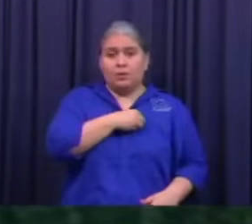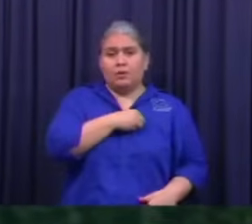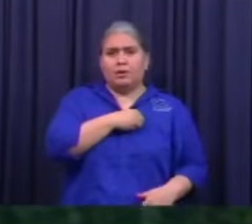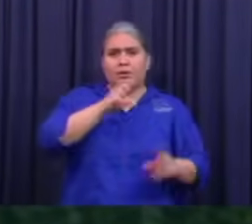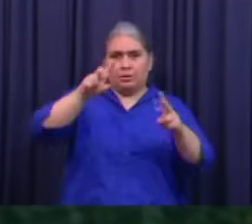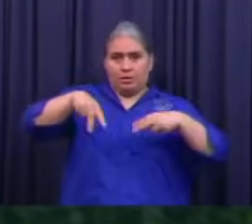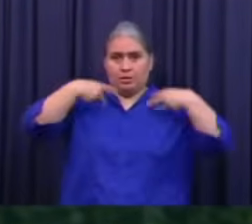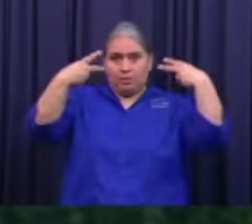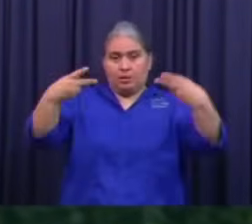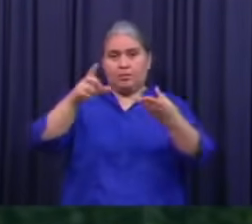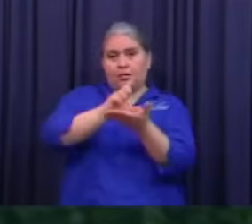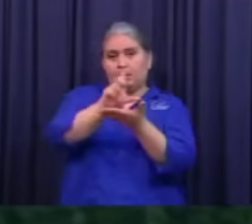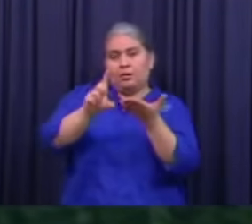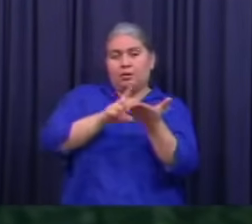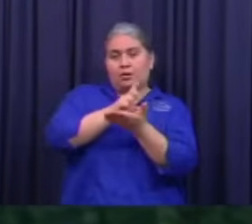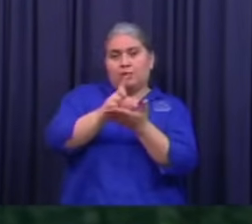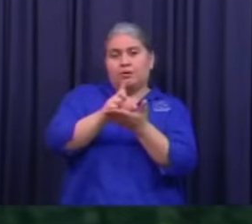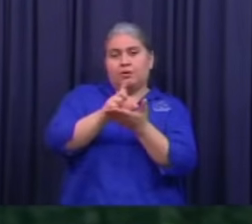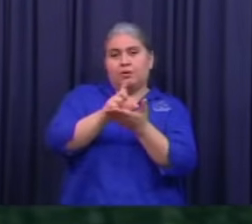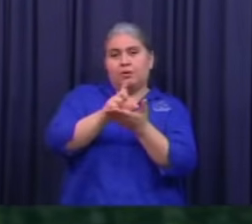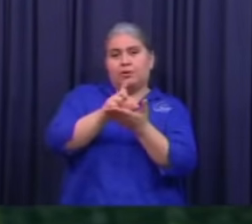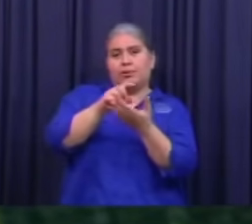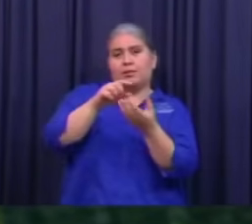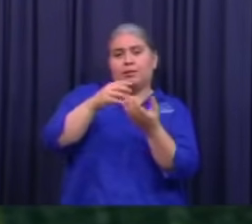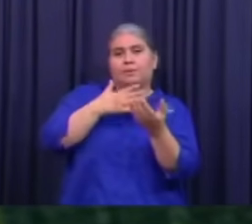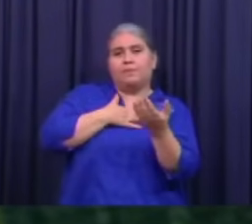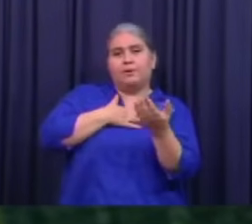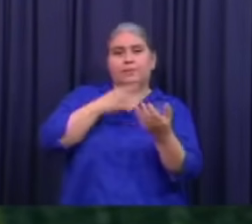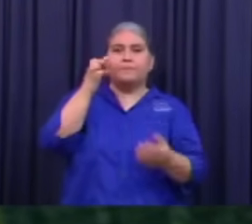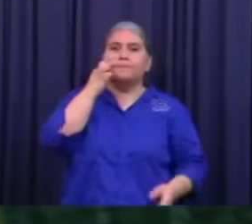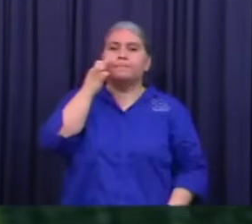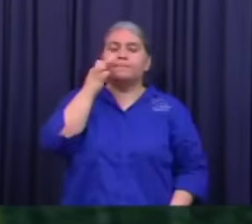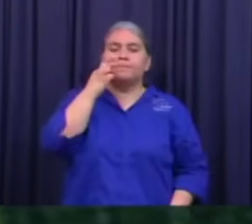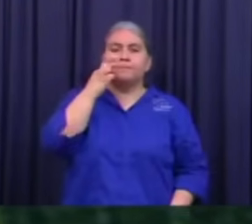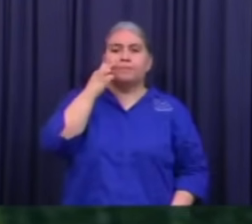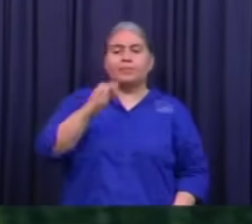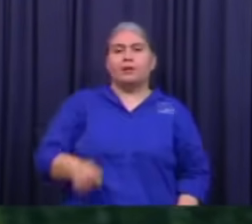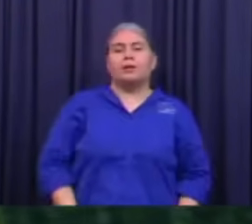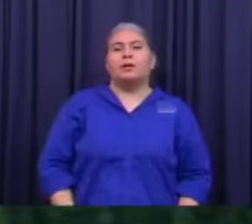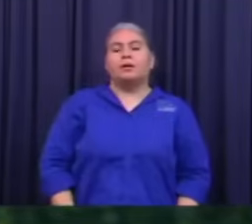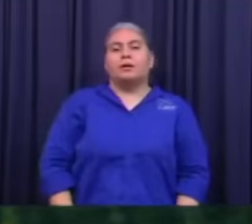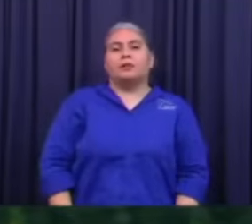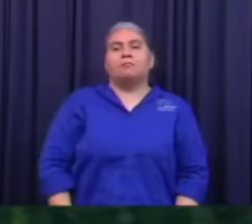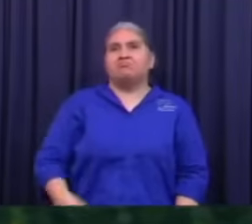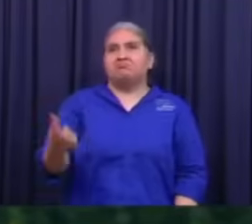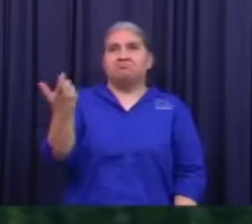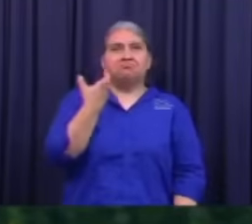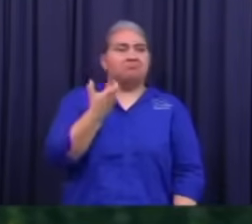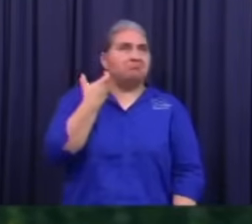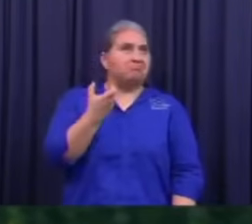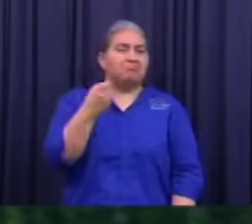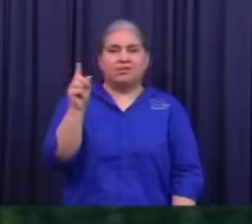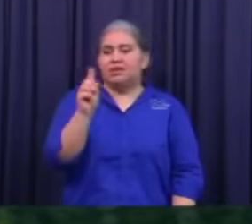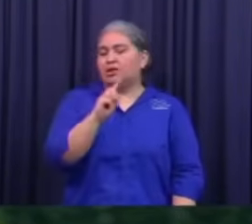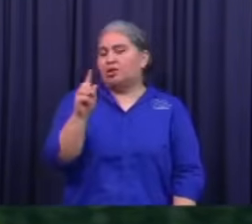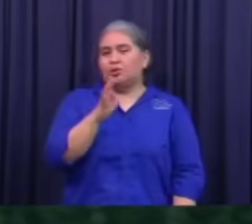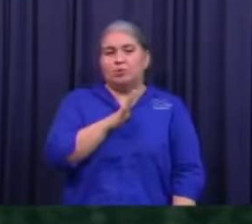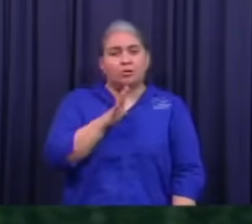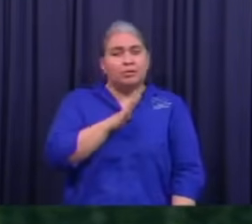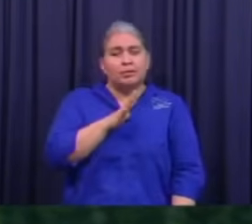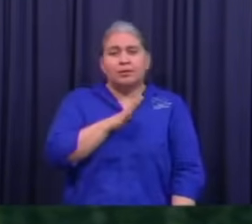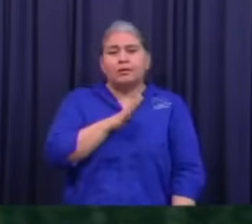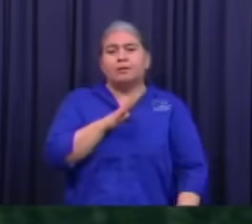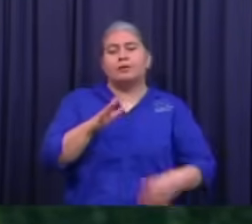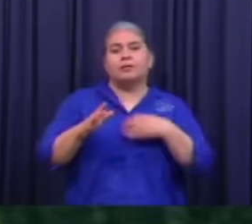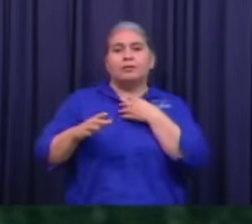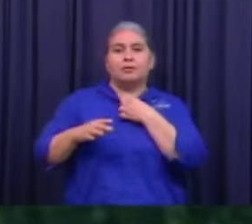padres necesito restaurar las puertas no tengo plata la gente está allá está muy mal Yo lo que quiero